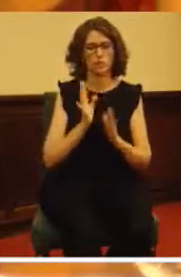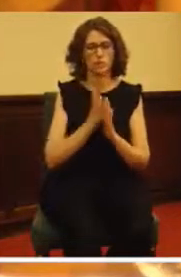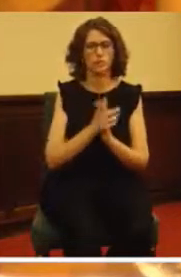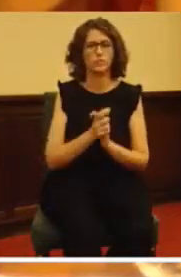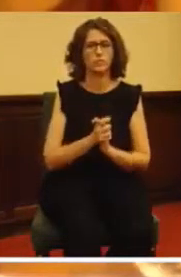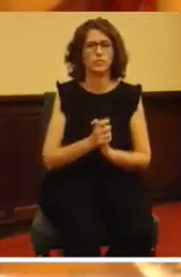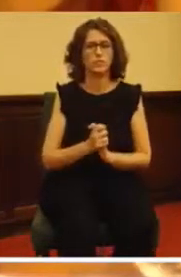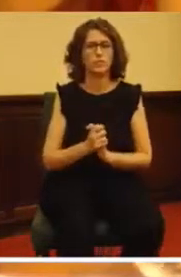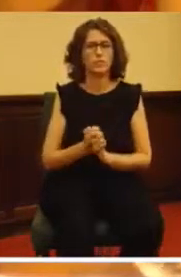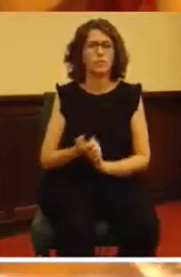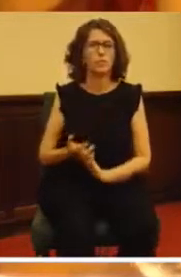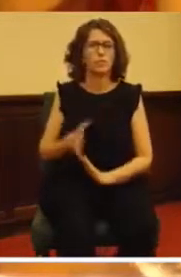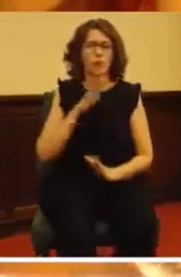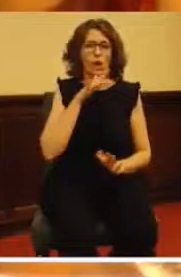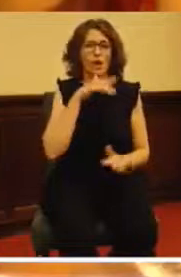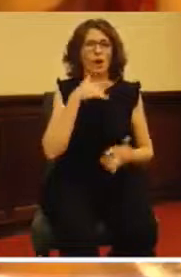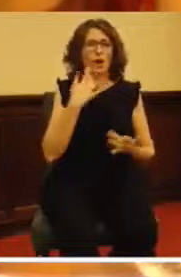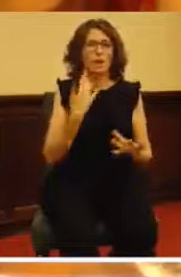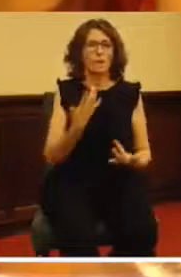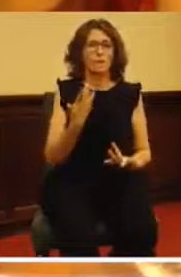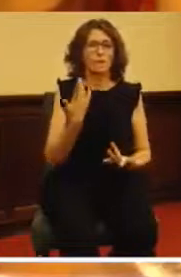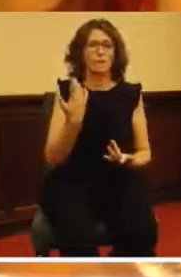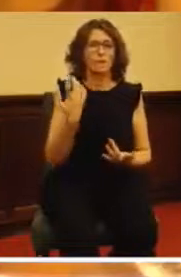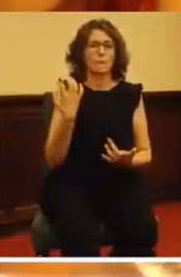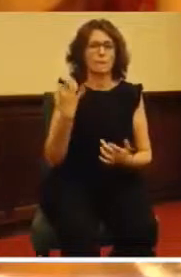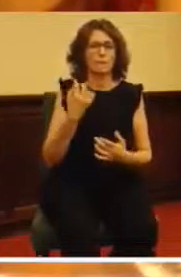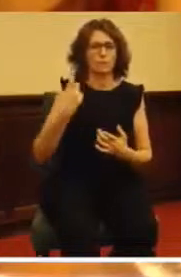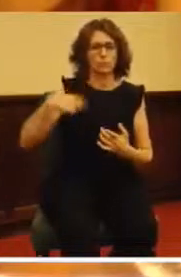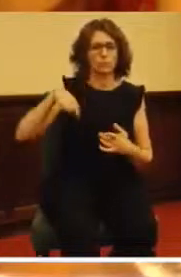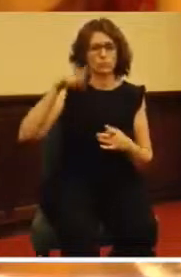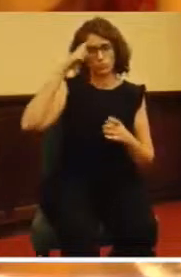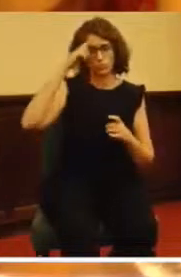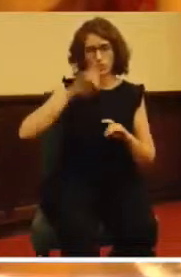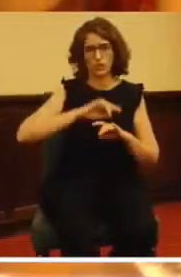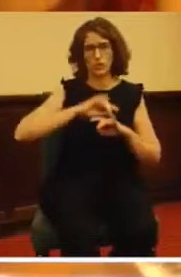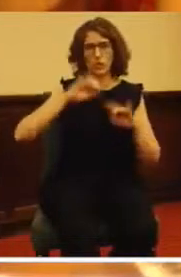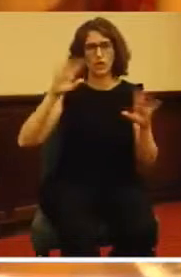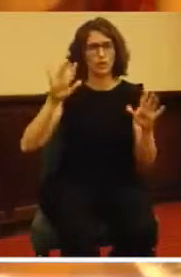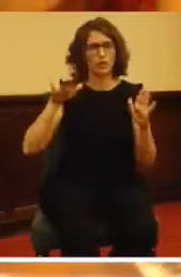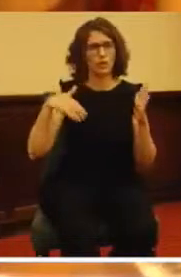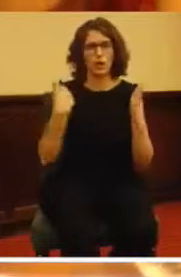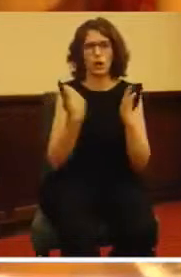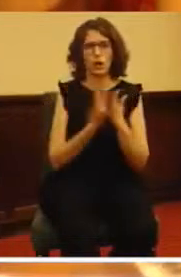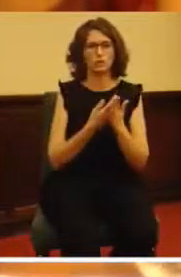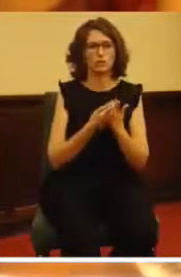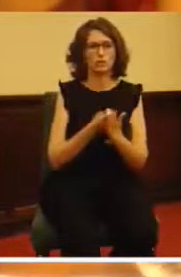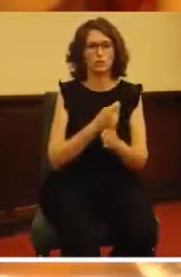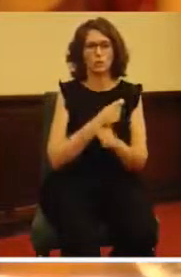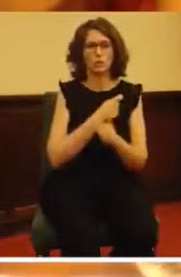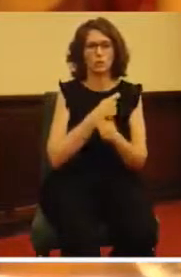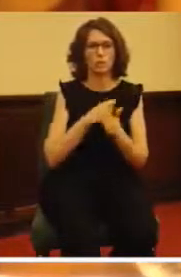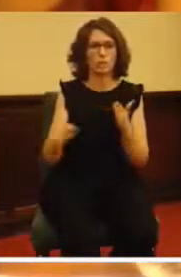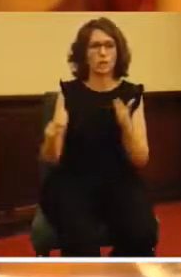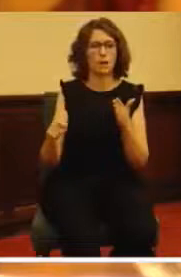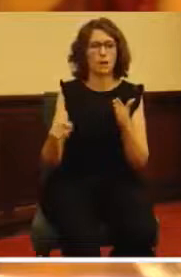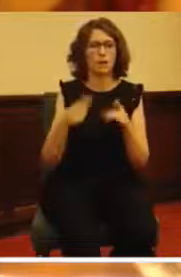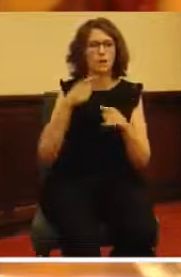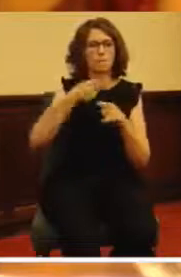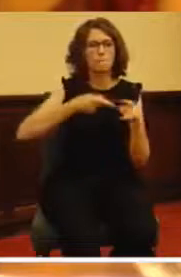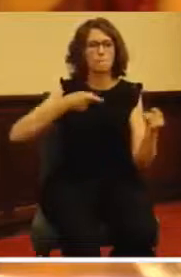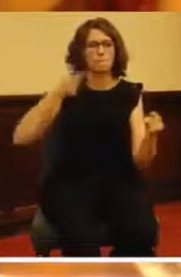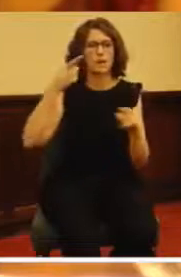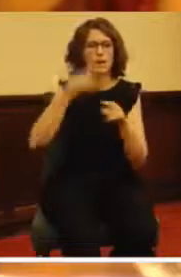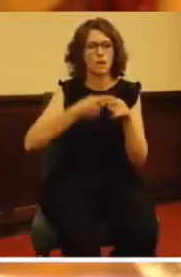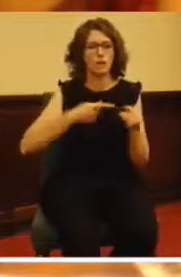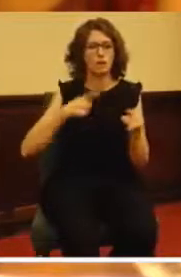Eso sí, ahora mismo tenemos que tener muy claro que hasta que no acabemos de pagar la subida a plazos